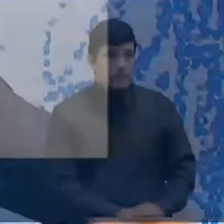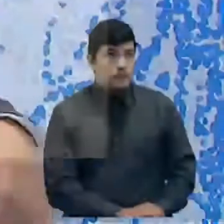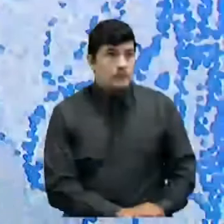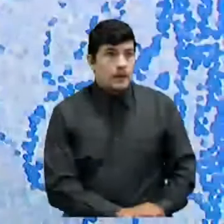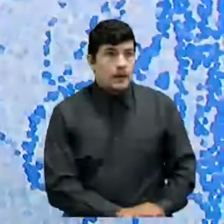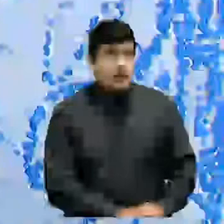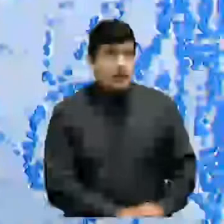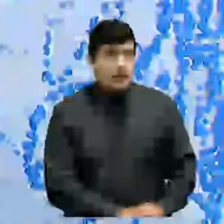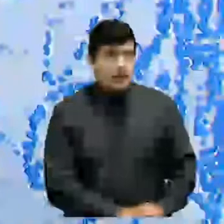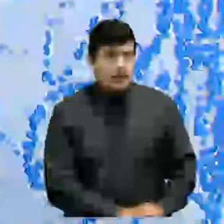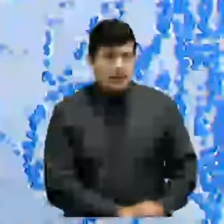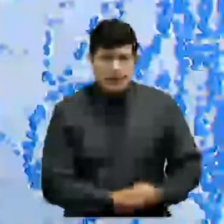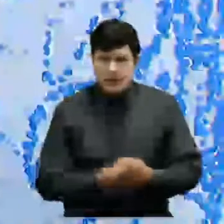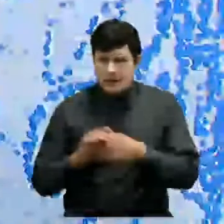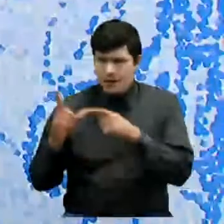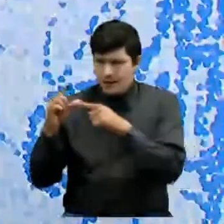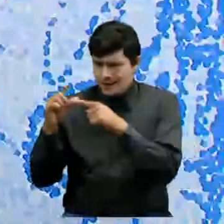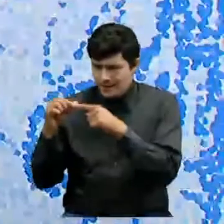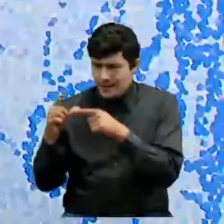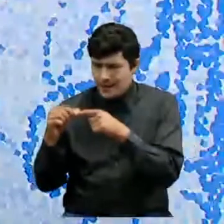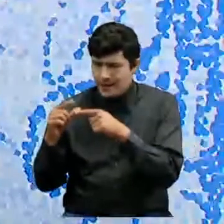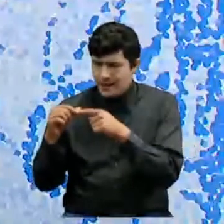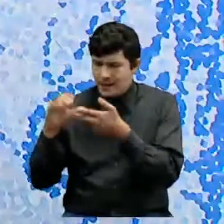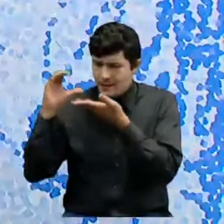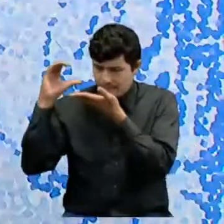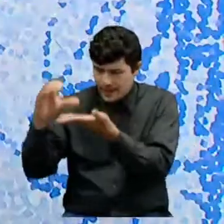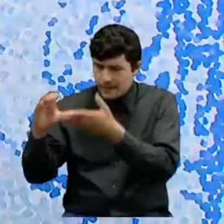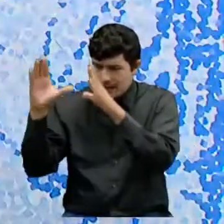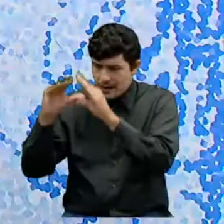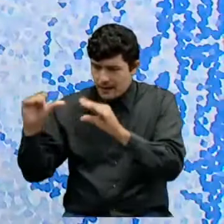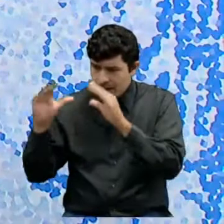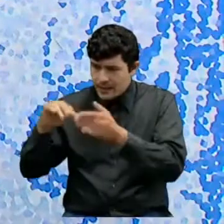las horas laboradas, doctora Ingrid?